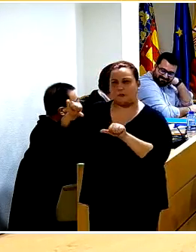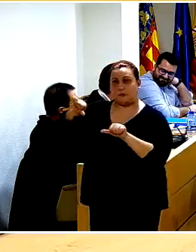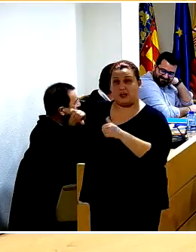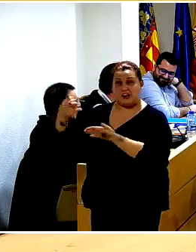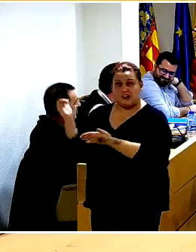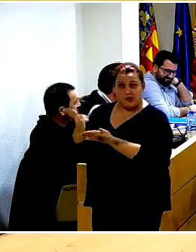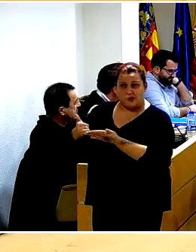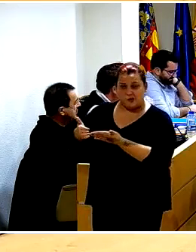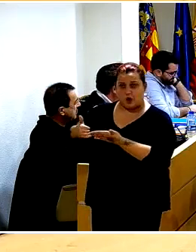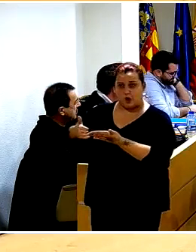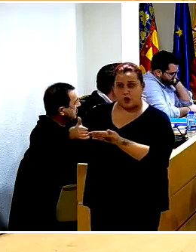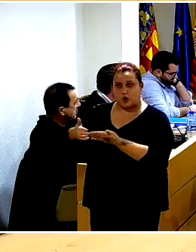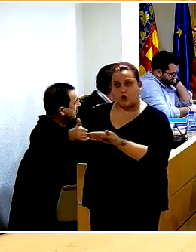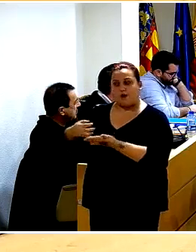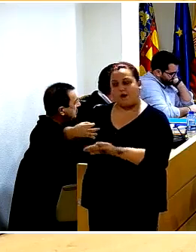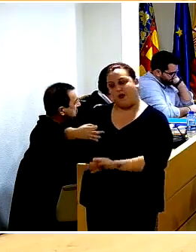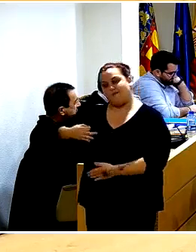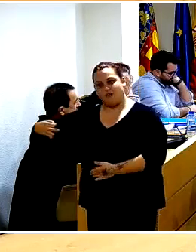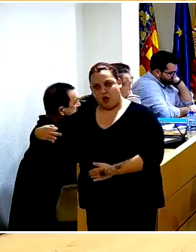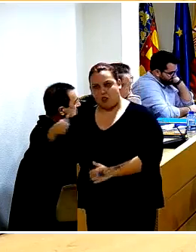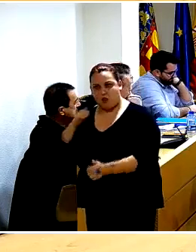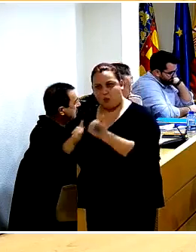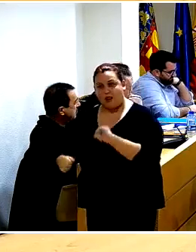efectiva, no ninguna previsión, fue de